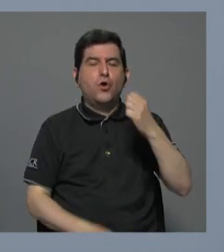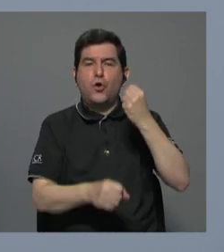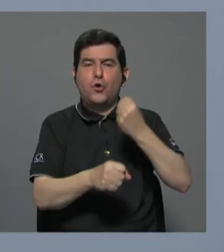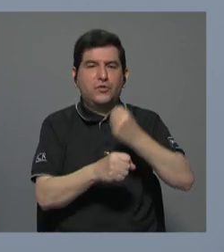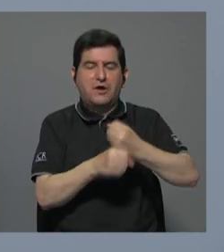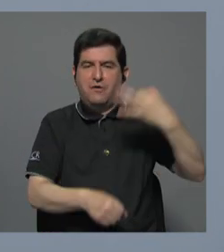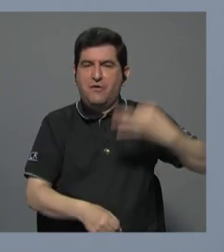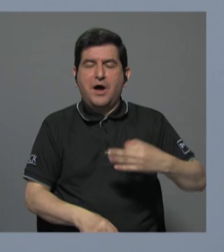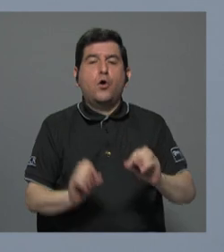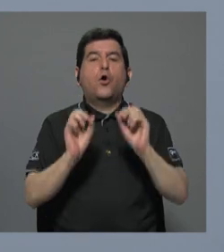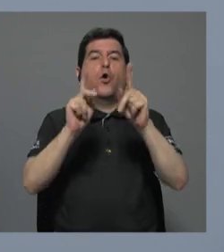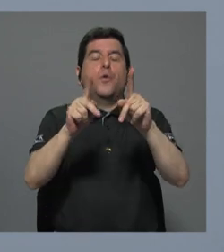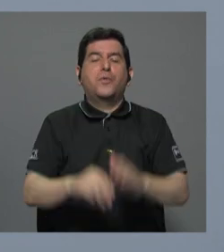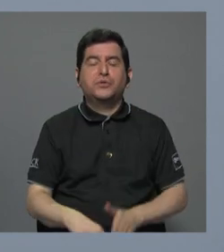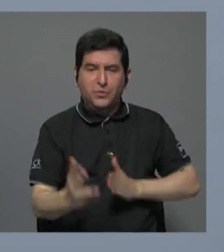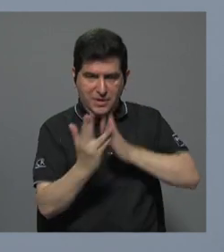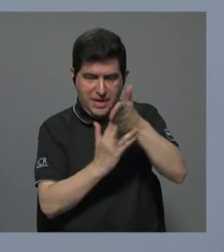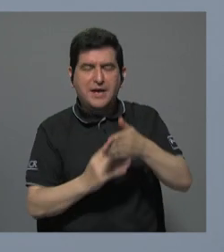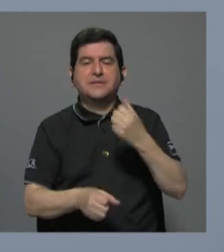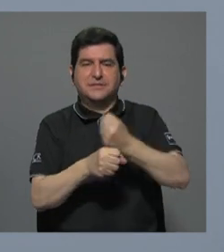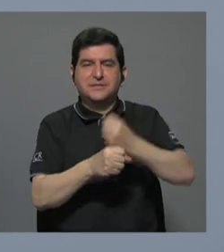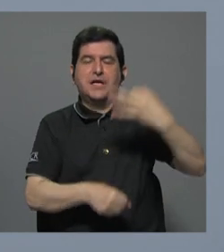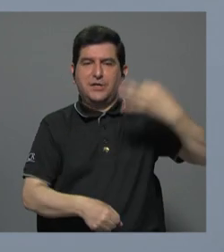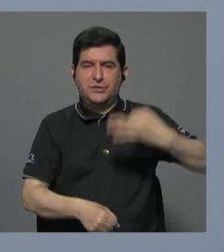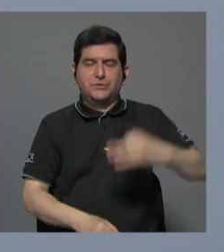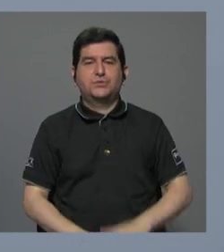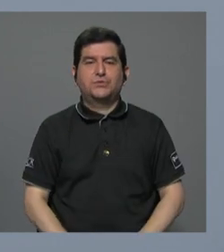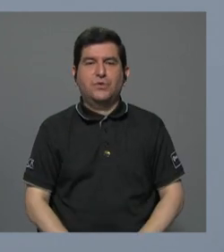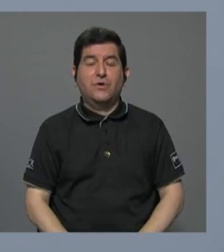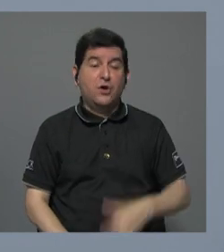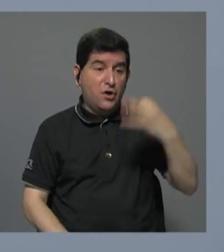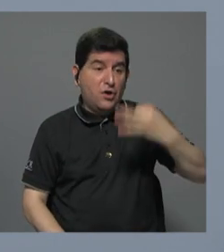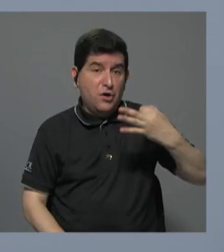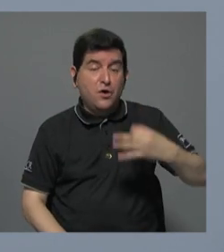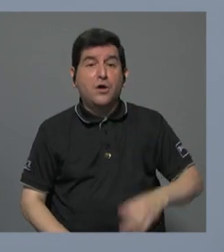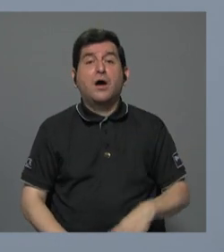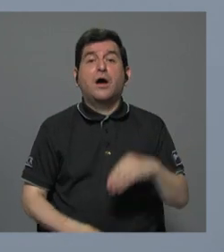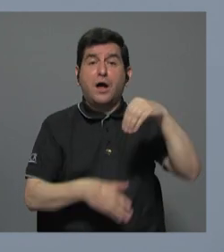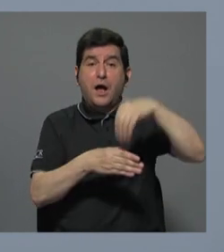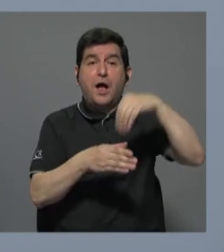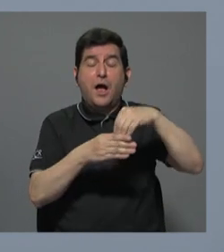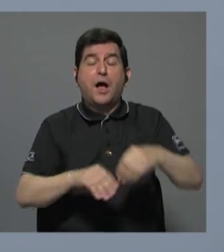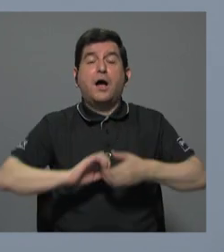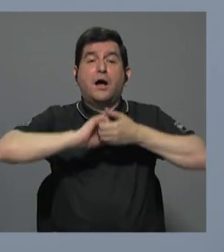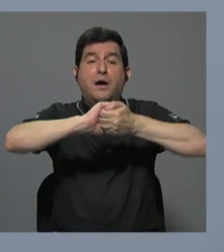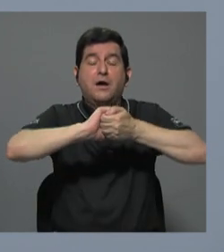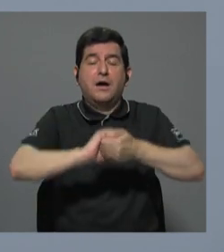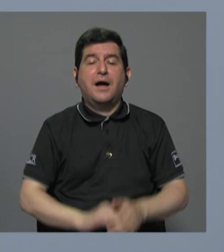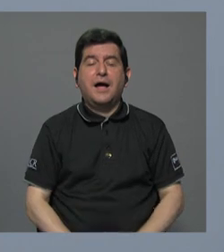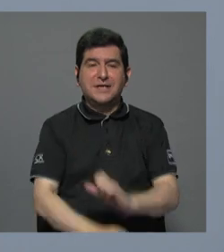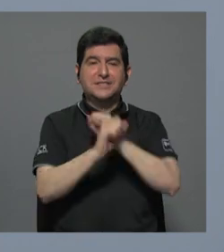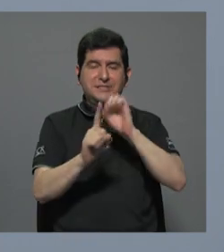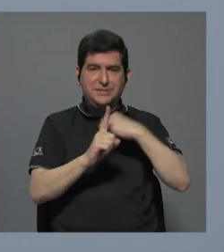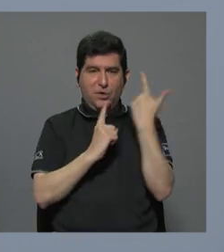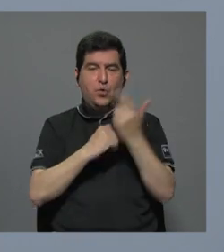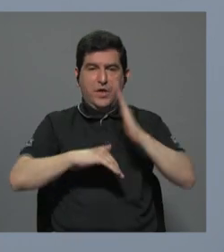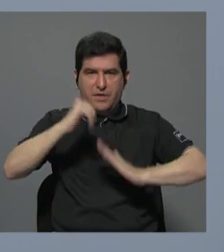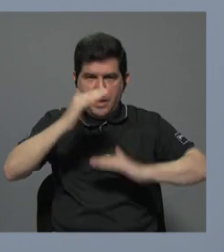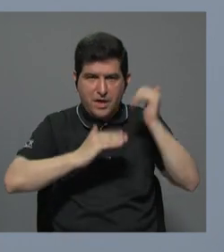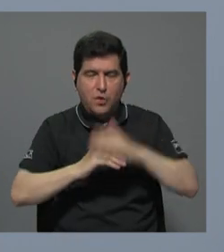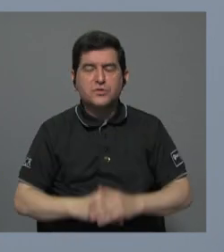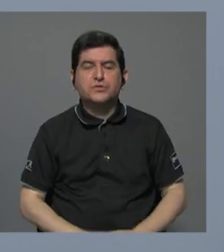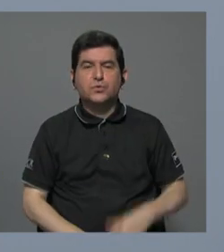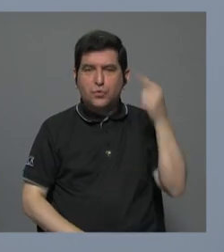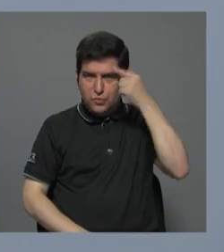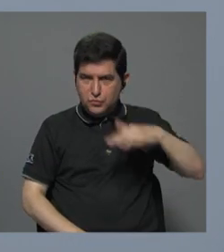abran las puertas para que puedan ingresar la formalidad y desde el punto de vista formalidad puedan aportar de forma solidaria a la seguridad social y a la construcción de ese